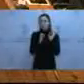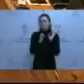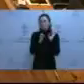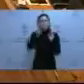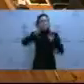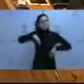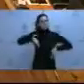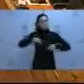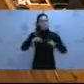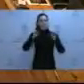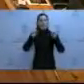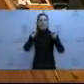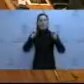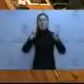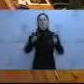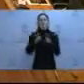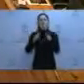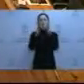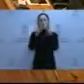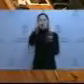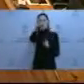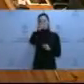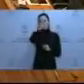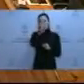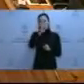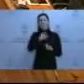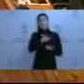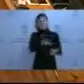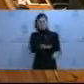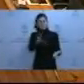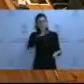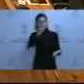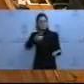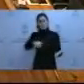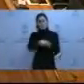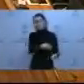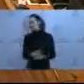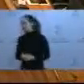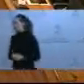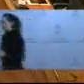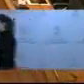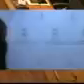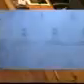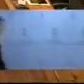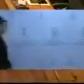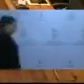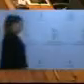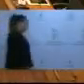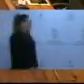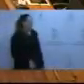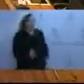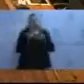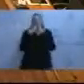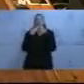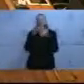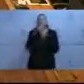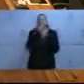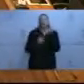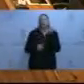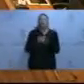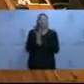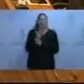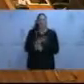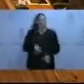reconocidos por las sociedades científicas. Señor Suárez, tiene la palabra. Gracias. Bueno, buenos días. Bueno,